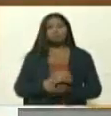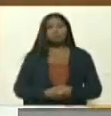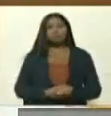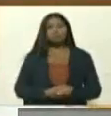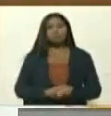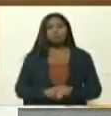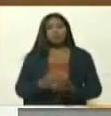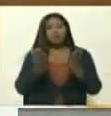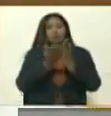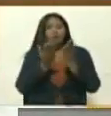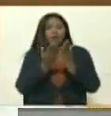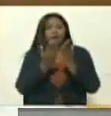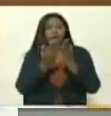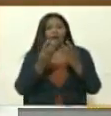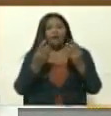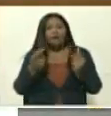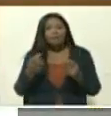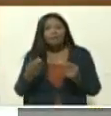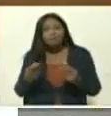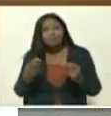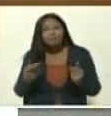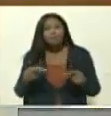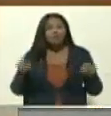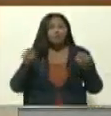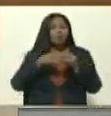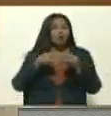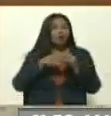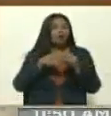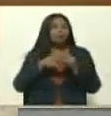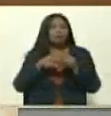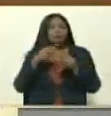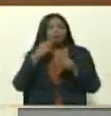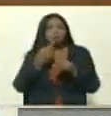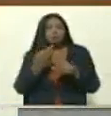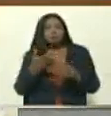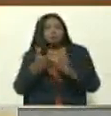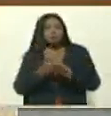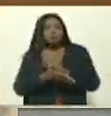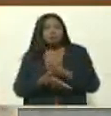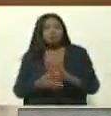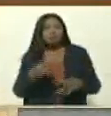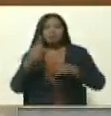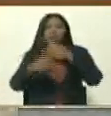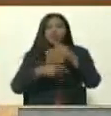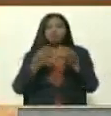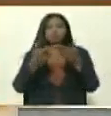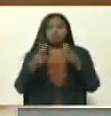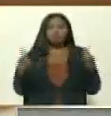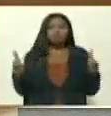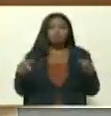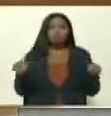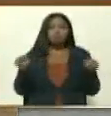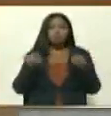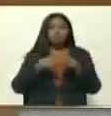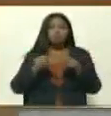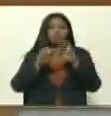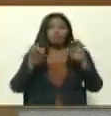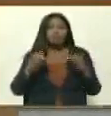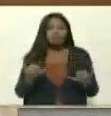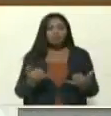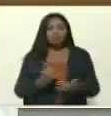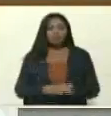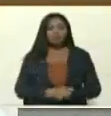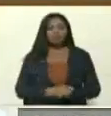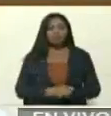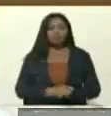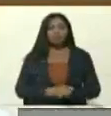activa, proactiva y muy, yo diría, en proceso de expansión, porque